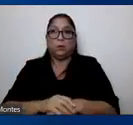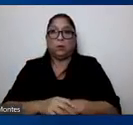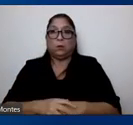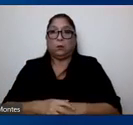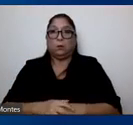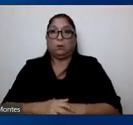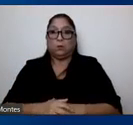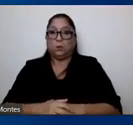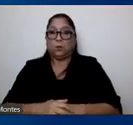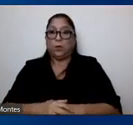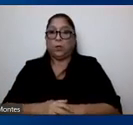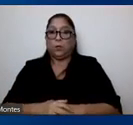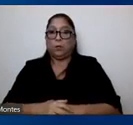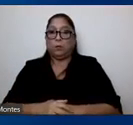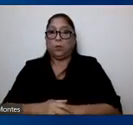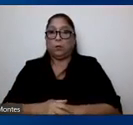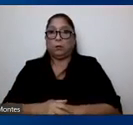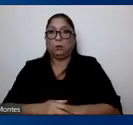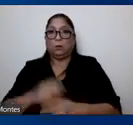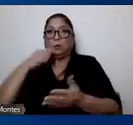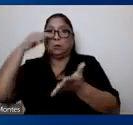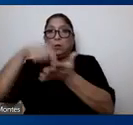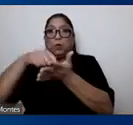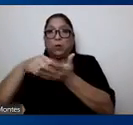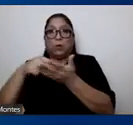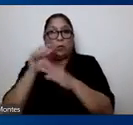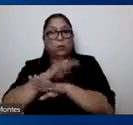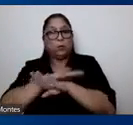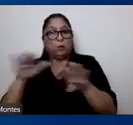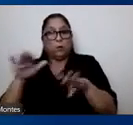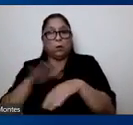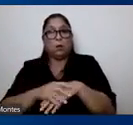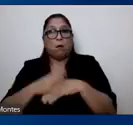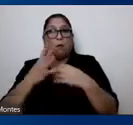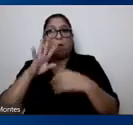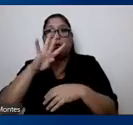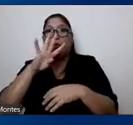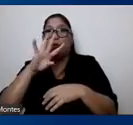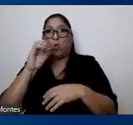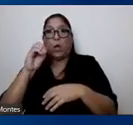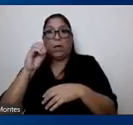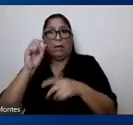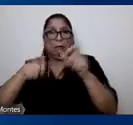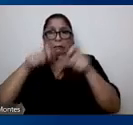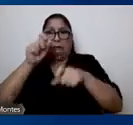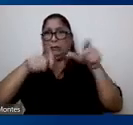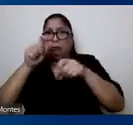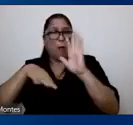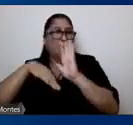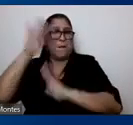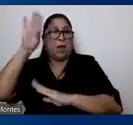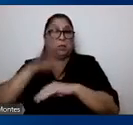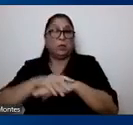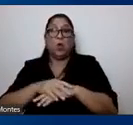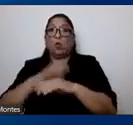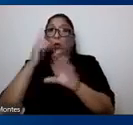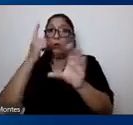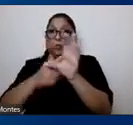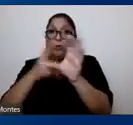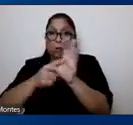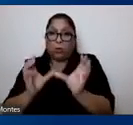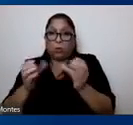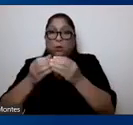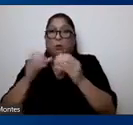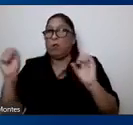que enlutó más de una cuarentena de personas cuando Sendero Luminoso, un acto terrorista,